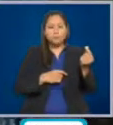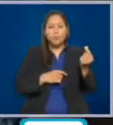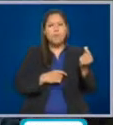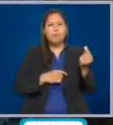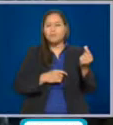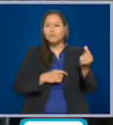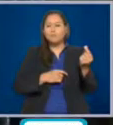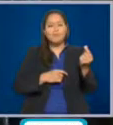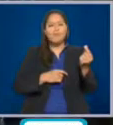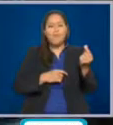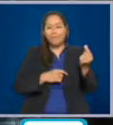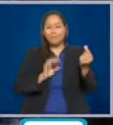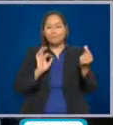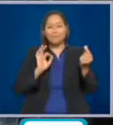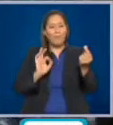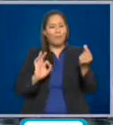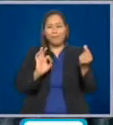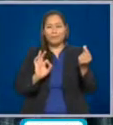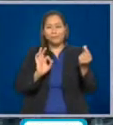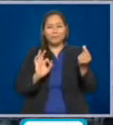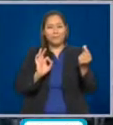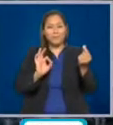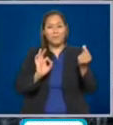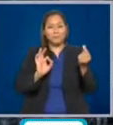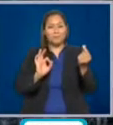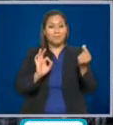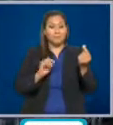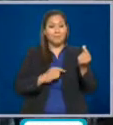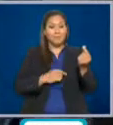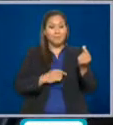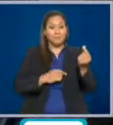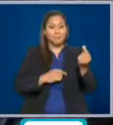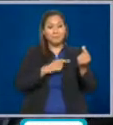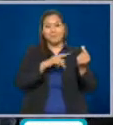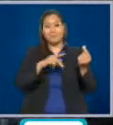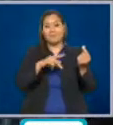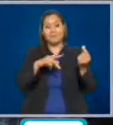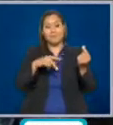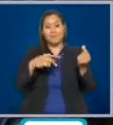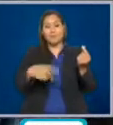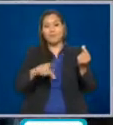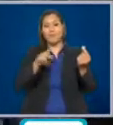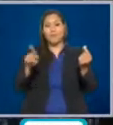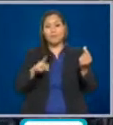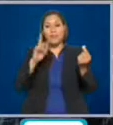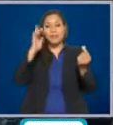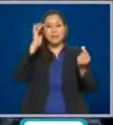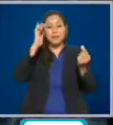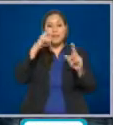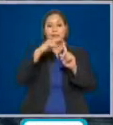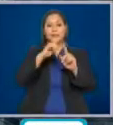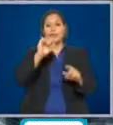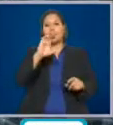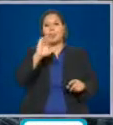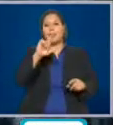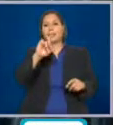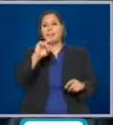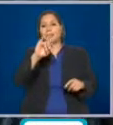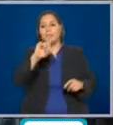Ay, caray. Una exquisitez de lo nuestro, de nuestro pueblo de Santa Cruz Acalpisca.